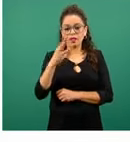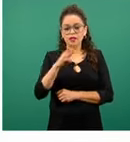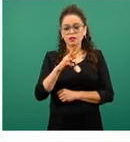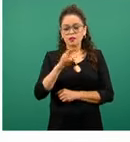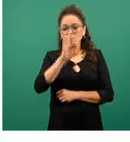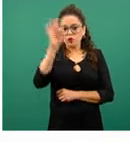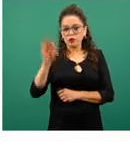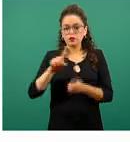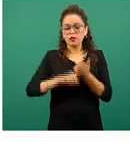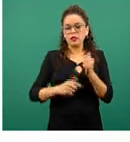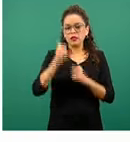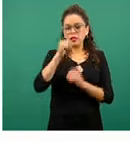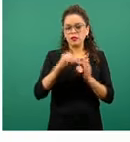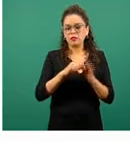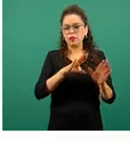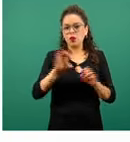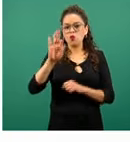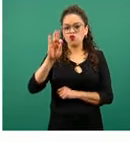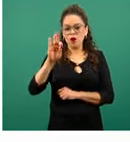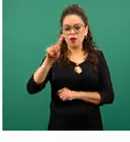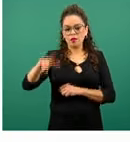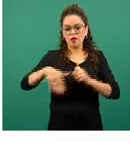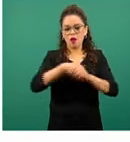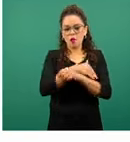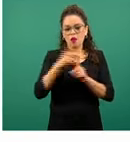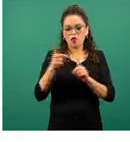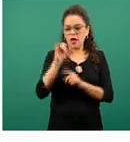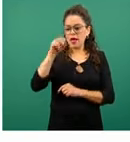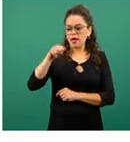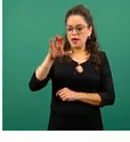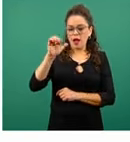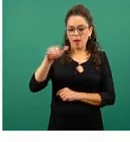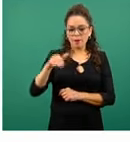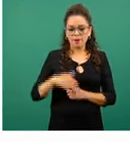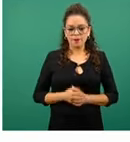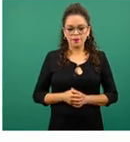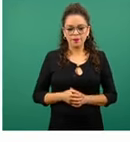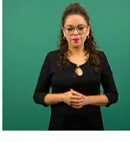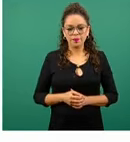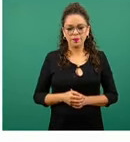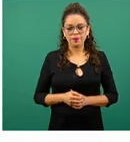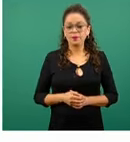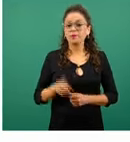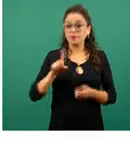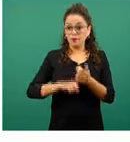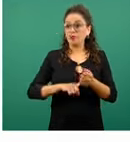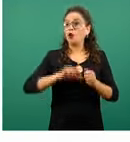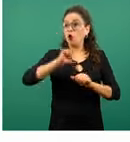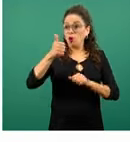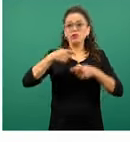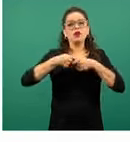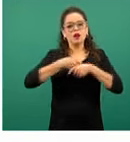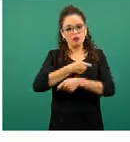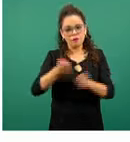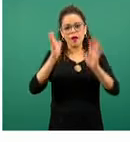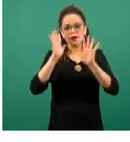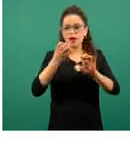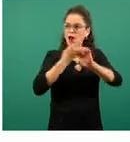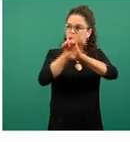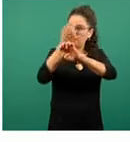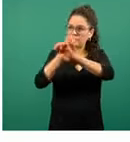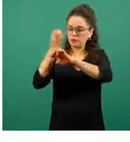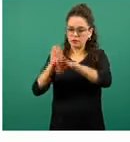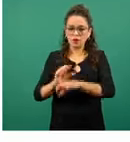6.940 dosis que se encuentran en el INCAN. La diferencia está ya distribuida en las entidades federativas que en su momento van a avanzar en